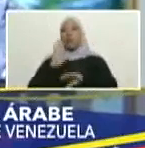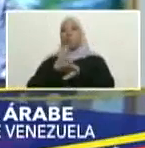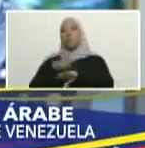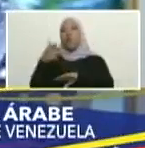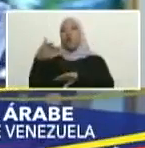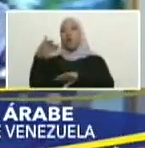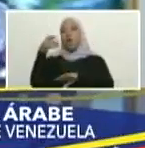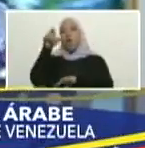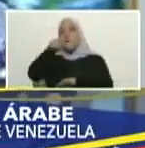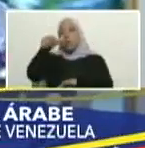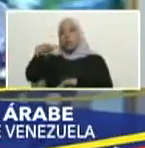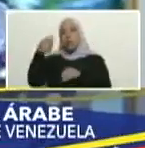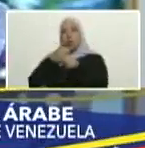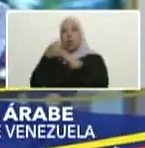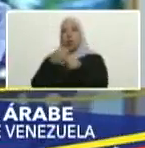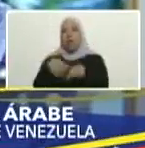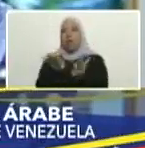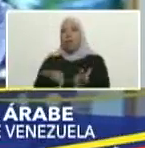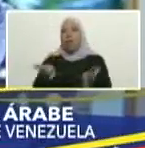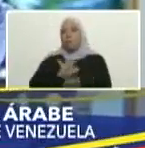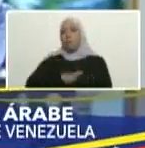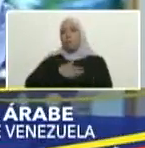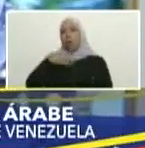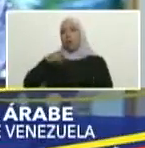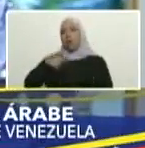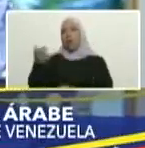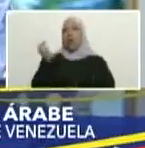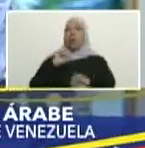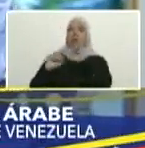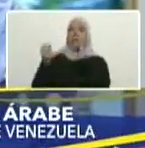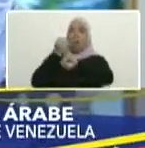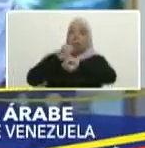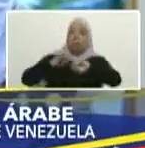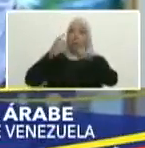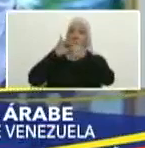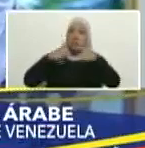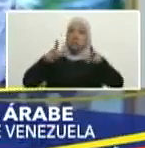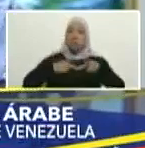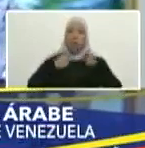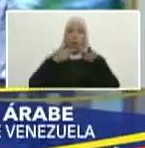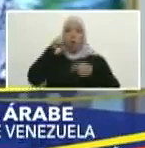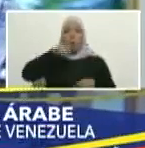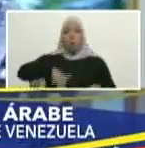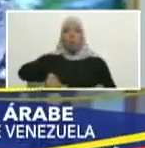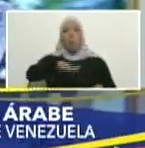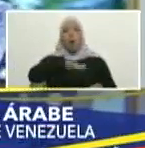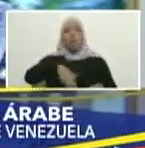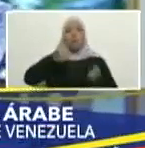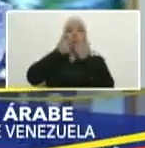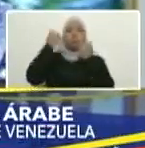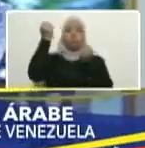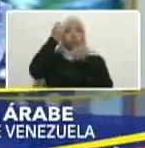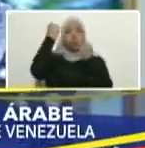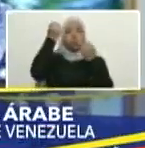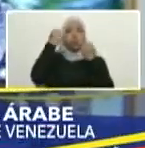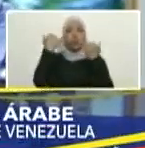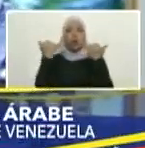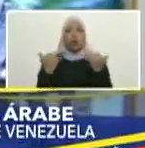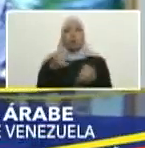nada ni nadie puede anteponerse a la voluntad de un pueblo en lucha cuando